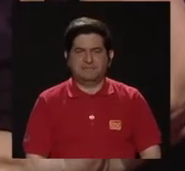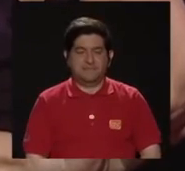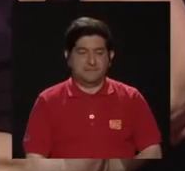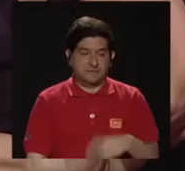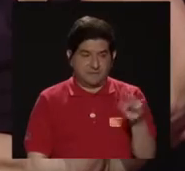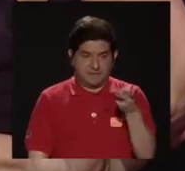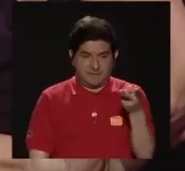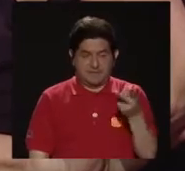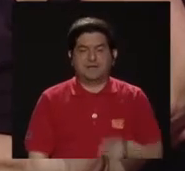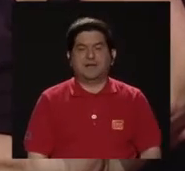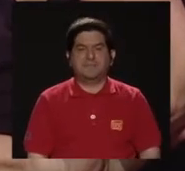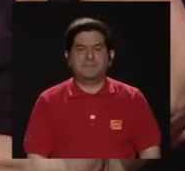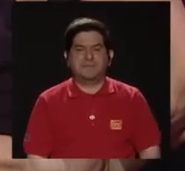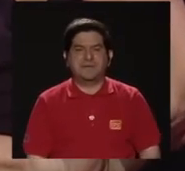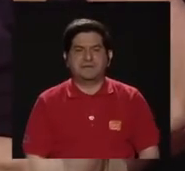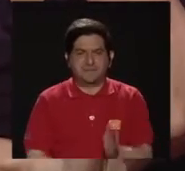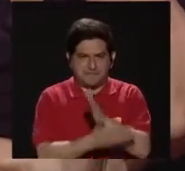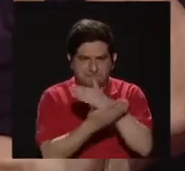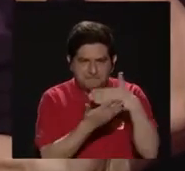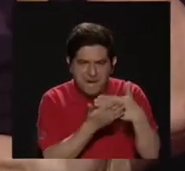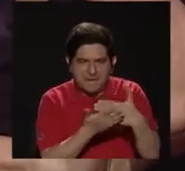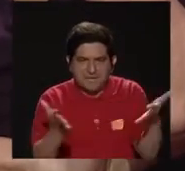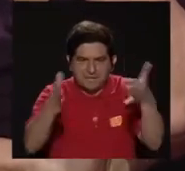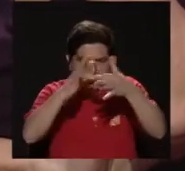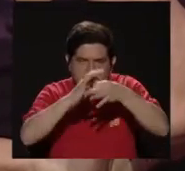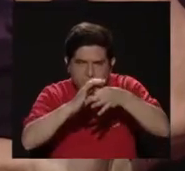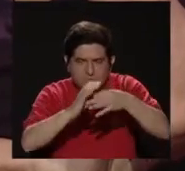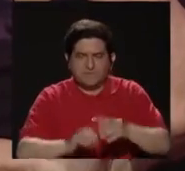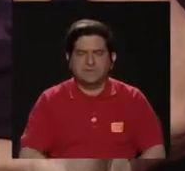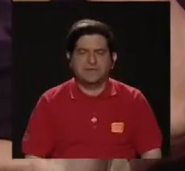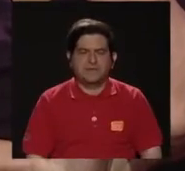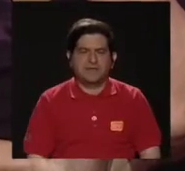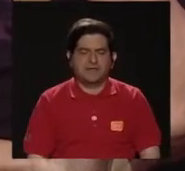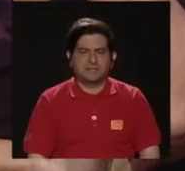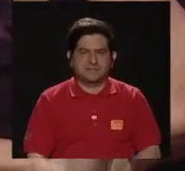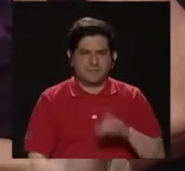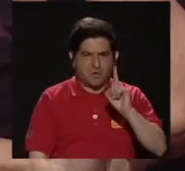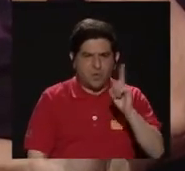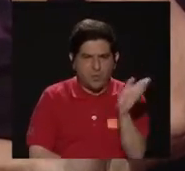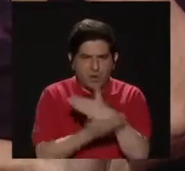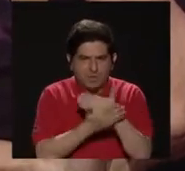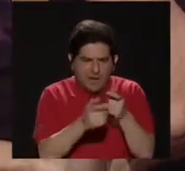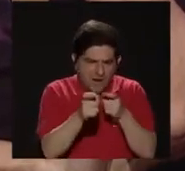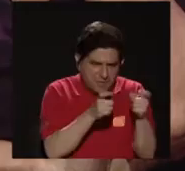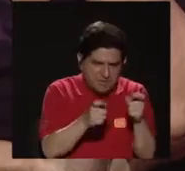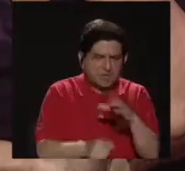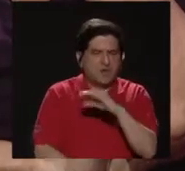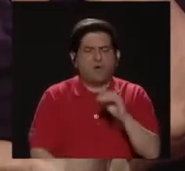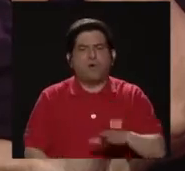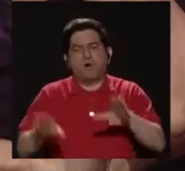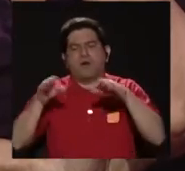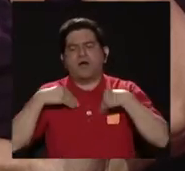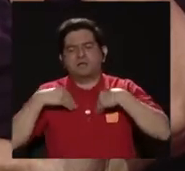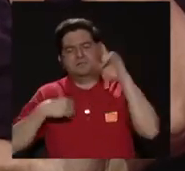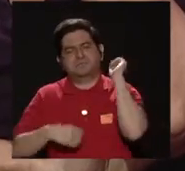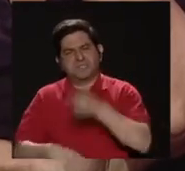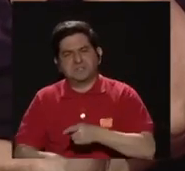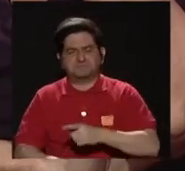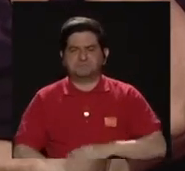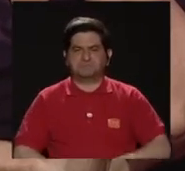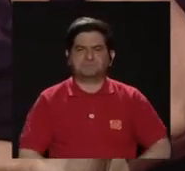caras de la misma moneda, de una manera domesticada y de otra manera aceptando ciertos mandatos.